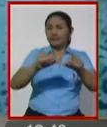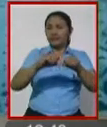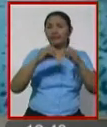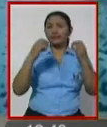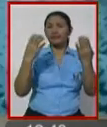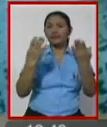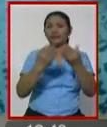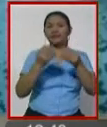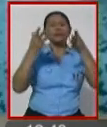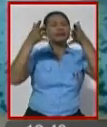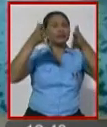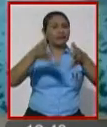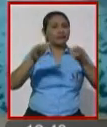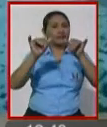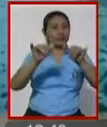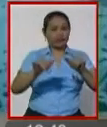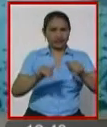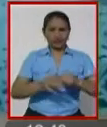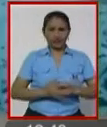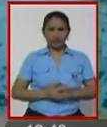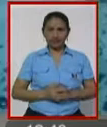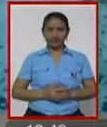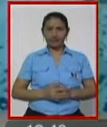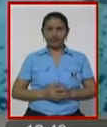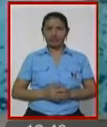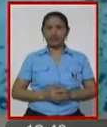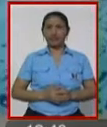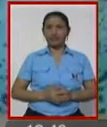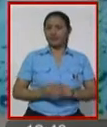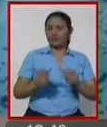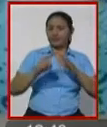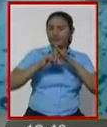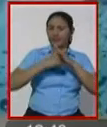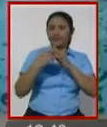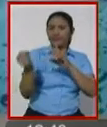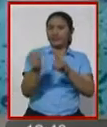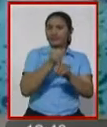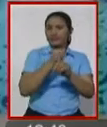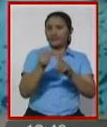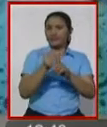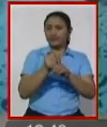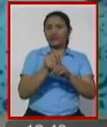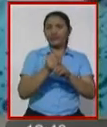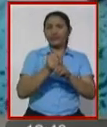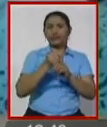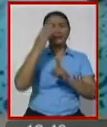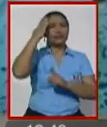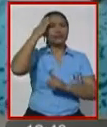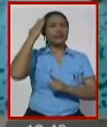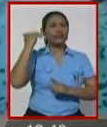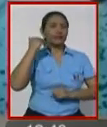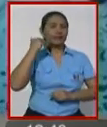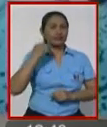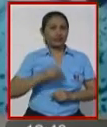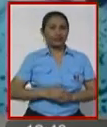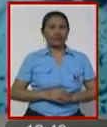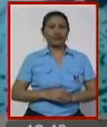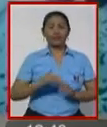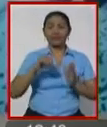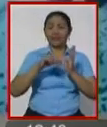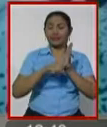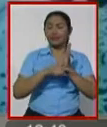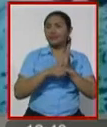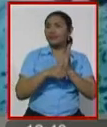me dejaron, me empezaron a golpear la cabeza. Y